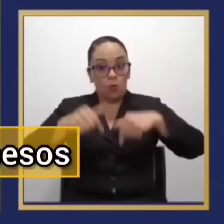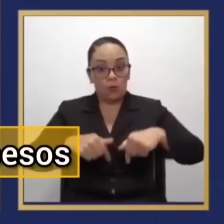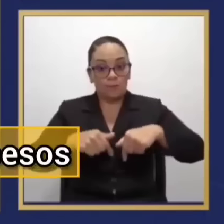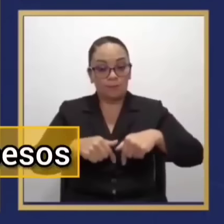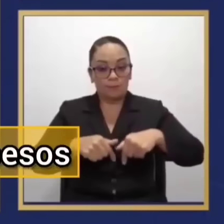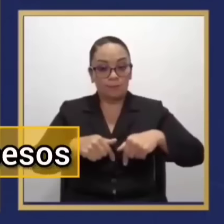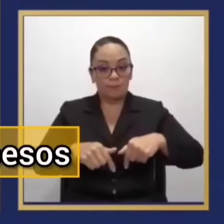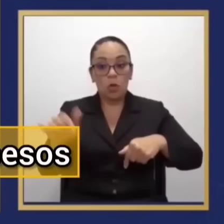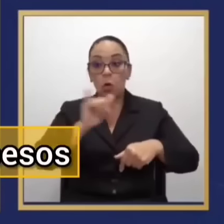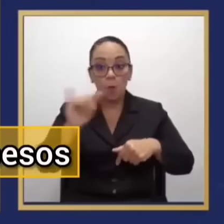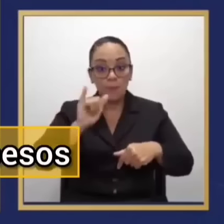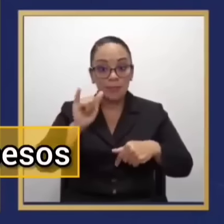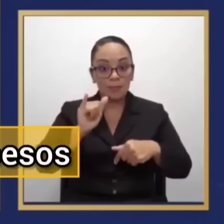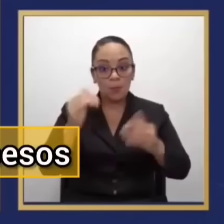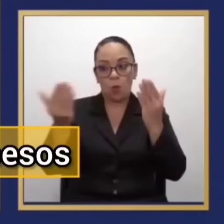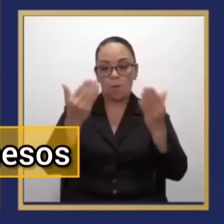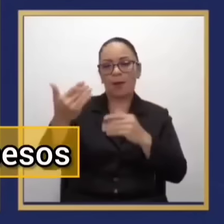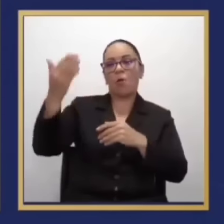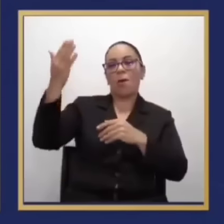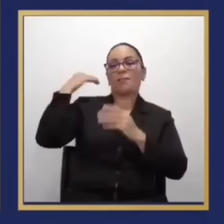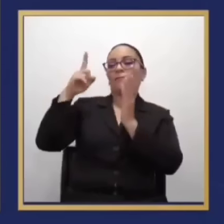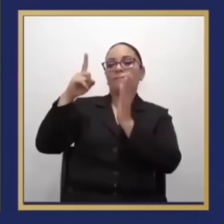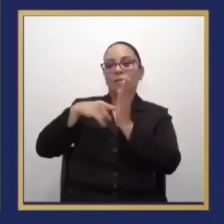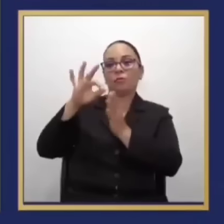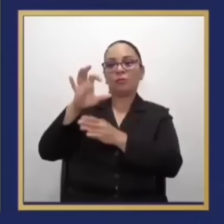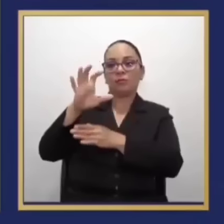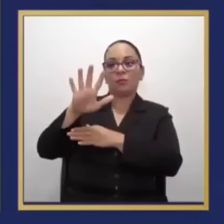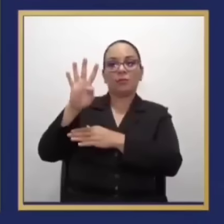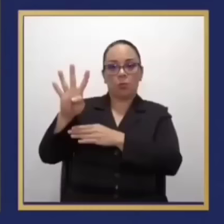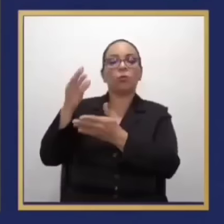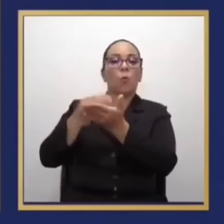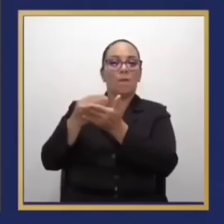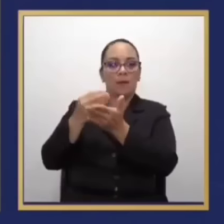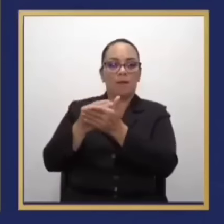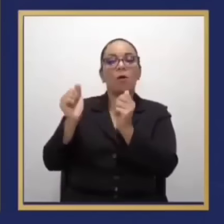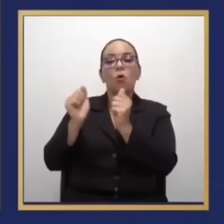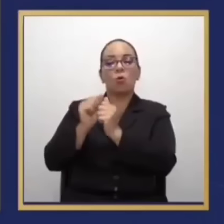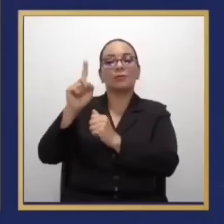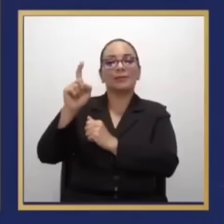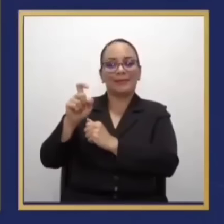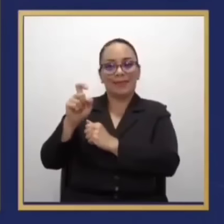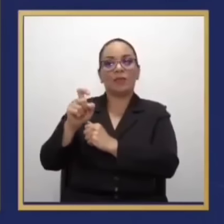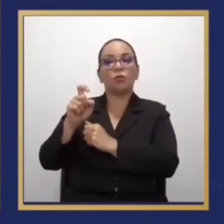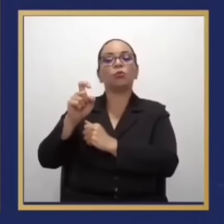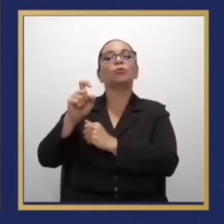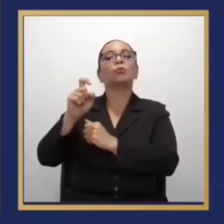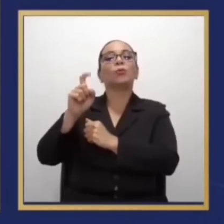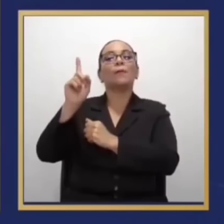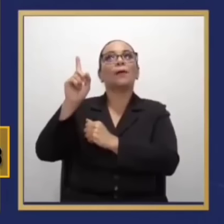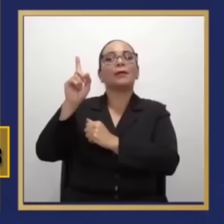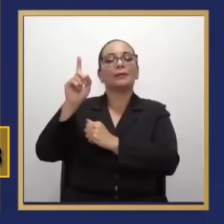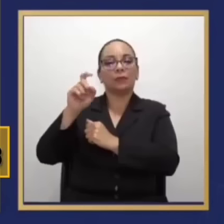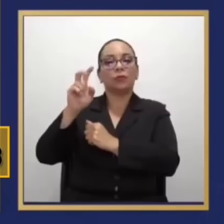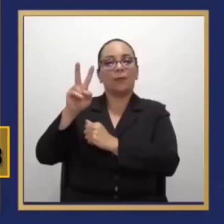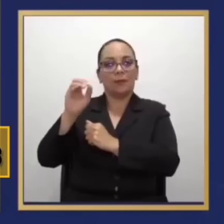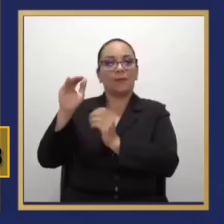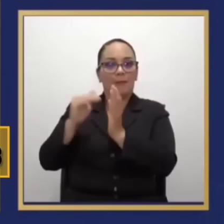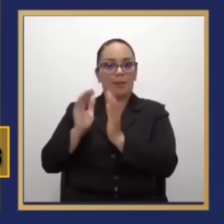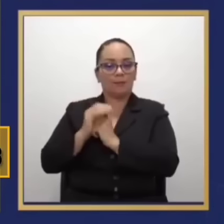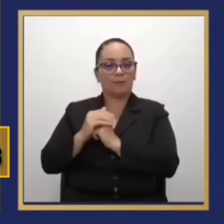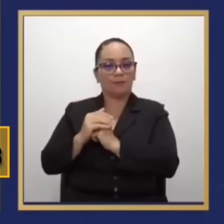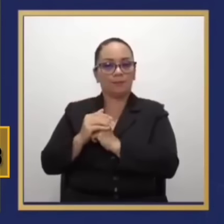usted compraba con 120 mil pesos, yo no he visto sus números, en el año 1954 usted necesita